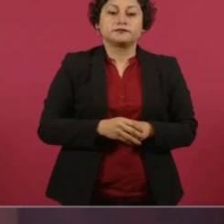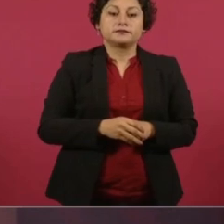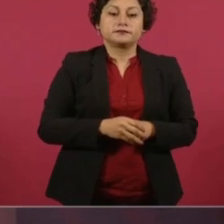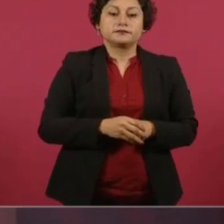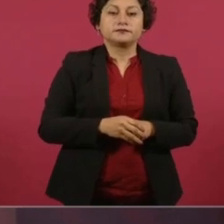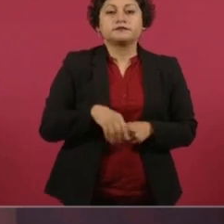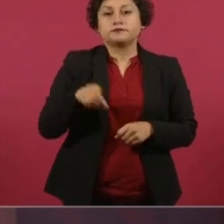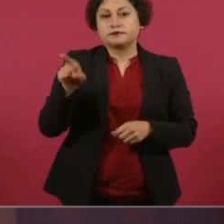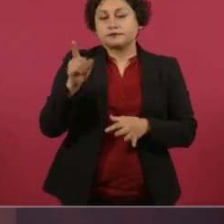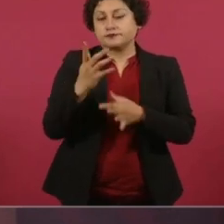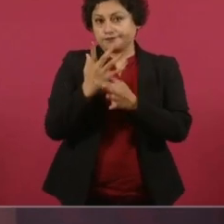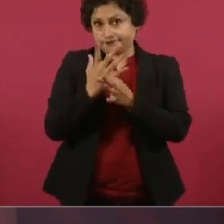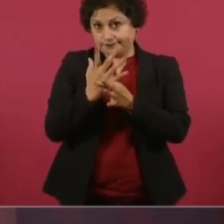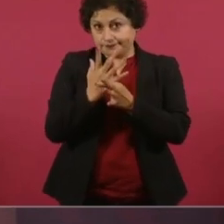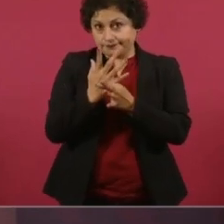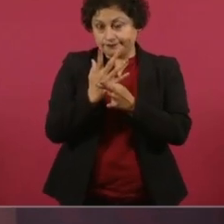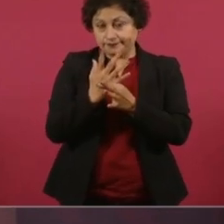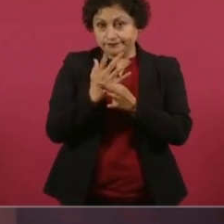de ser